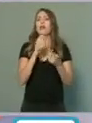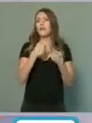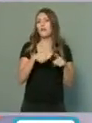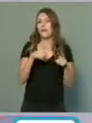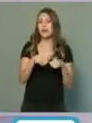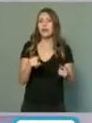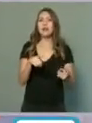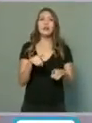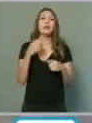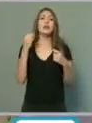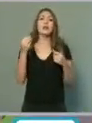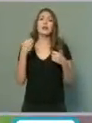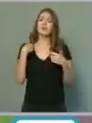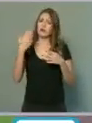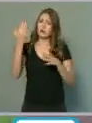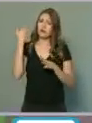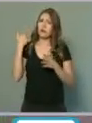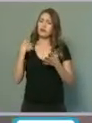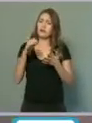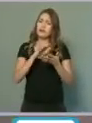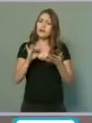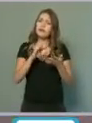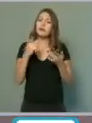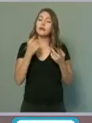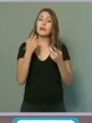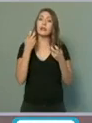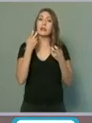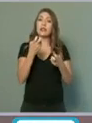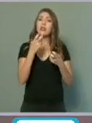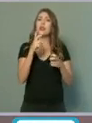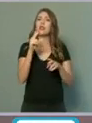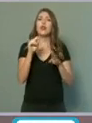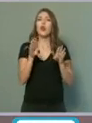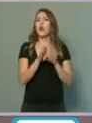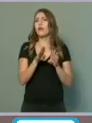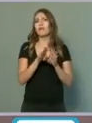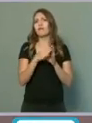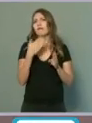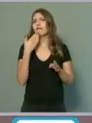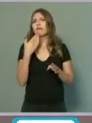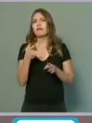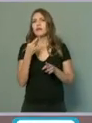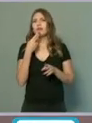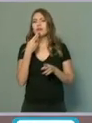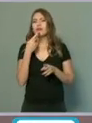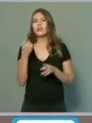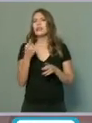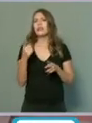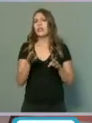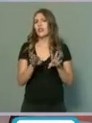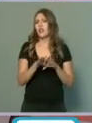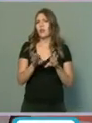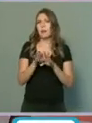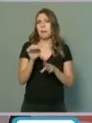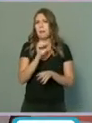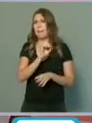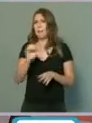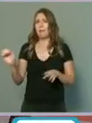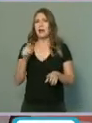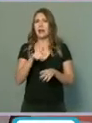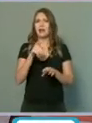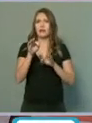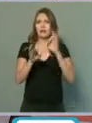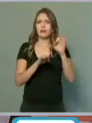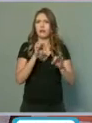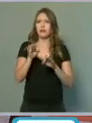me comentaban que esto era, pues, no era tan adecuado utilizar que era una crueldad. Claro, ¿no? O sea, exactamente. Tal cual que era una